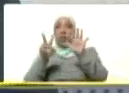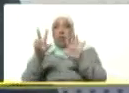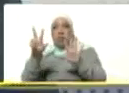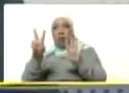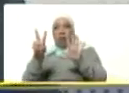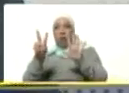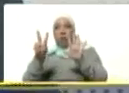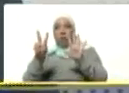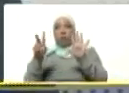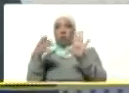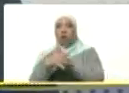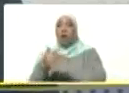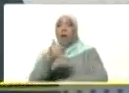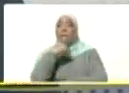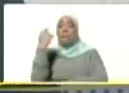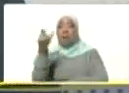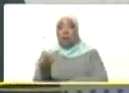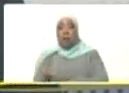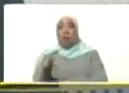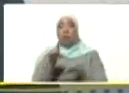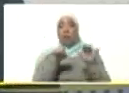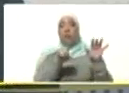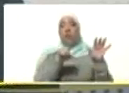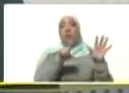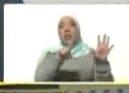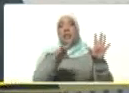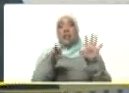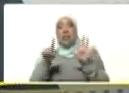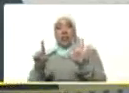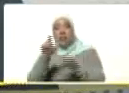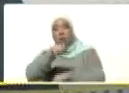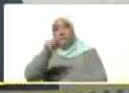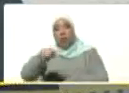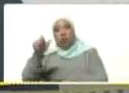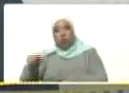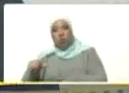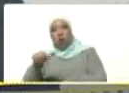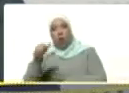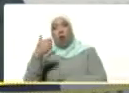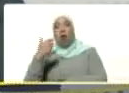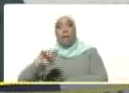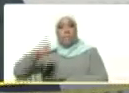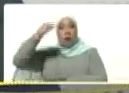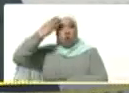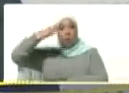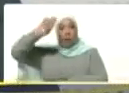73 people, y mataron, mainly Cubans, asesinaron a 76 personas, en su mayoría cubanos.